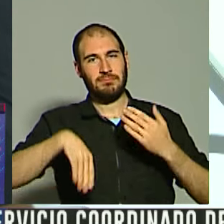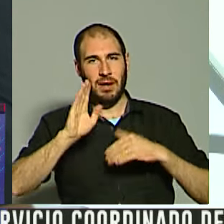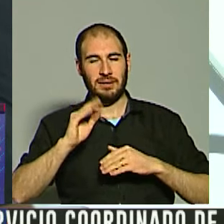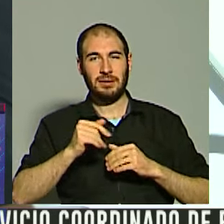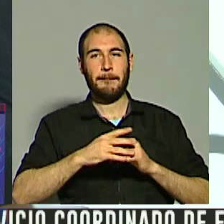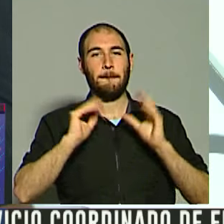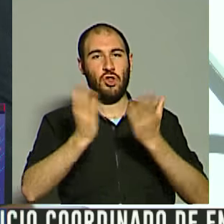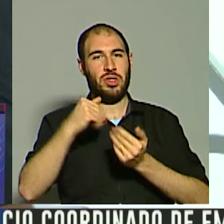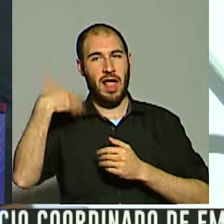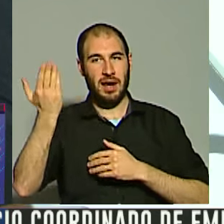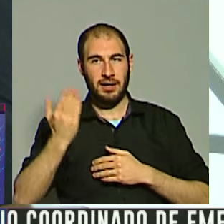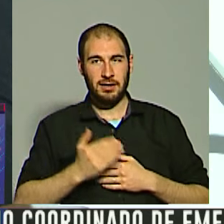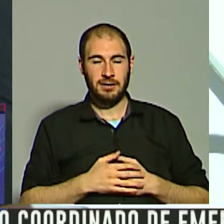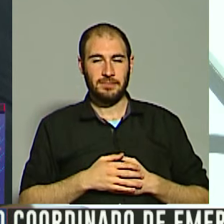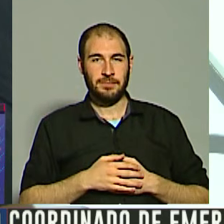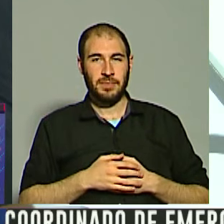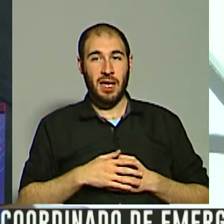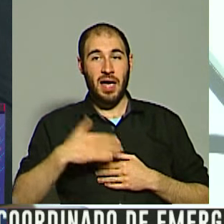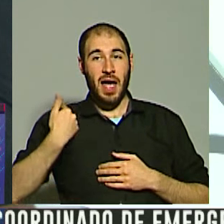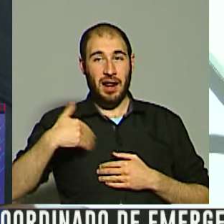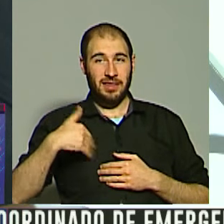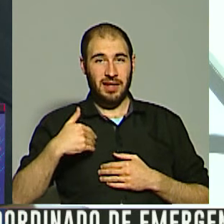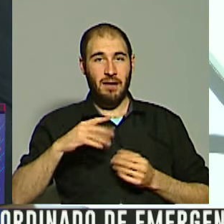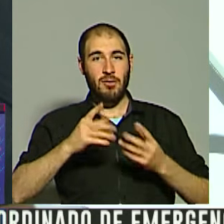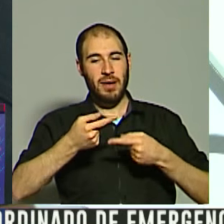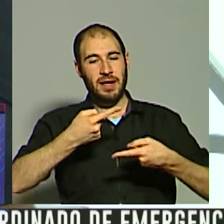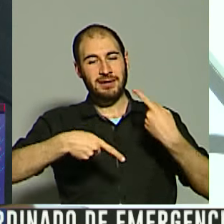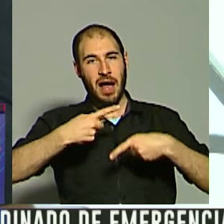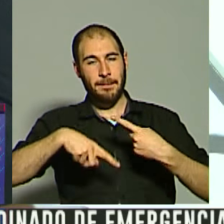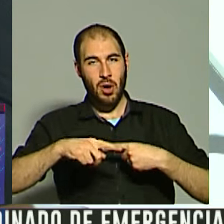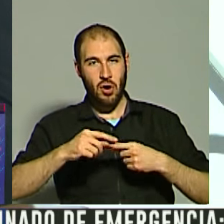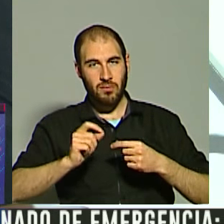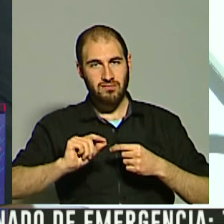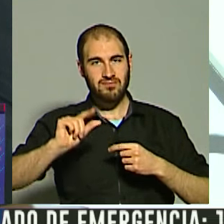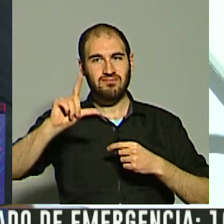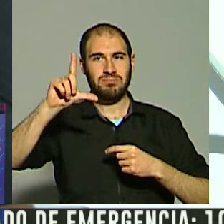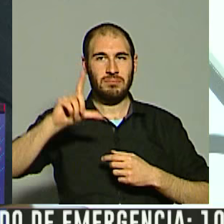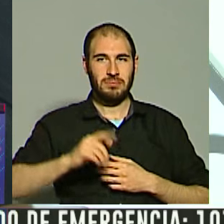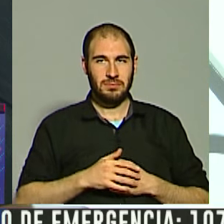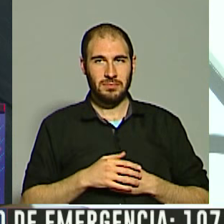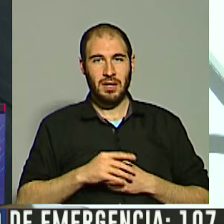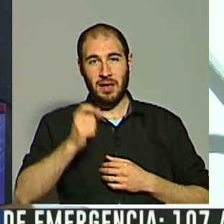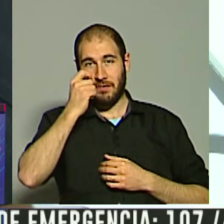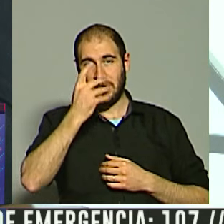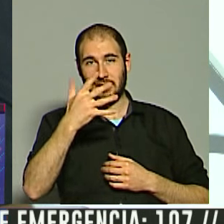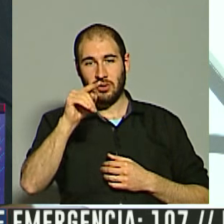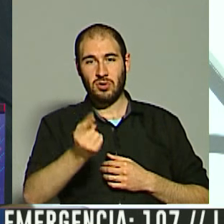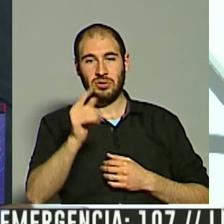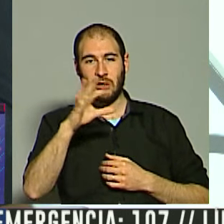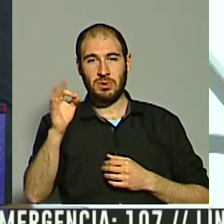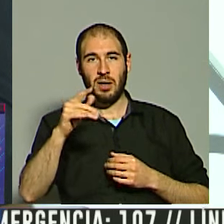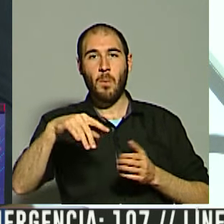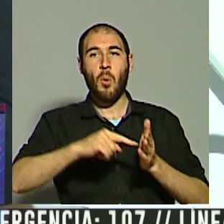fuerte en el resto del mundo y esto ha hecho que en Argentina el tipo de cambio haya subido prácticamente a 25,50 en la